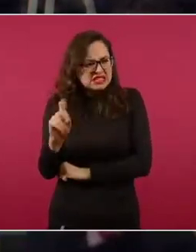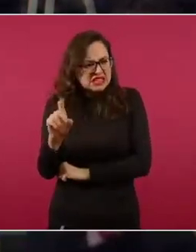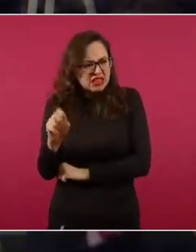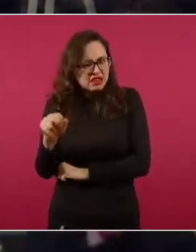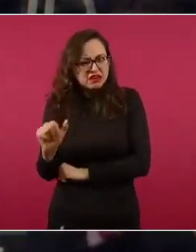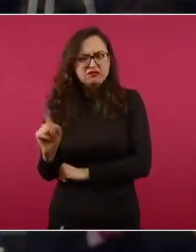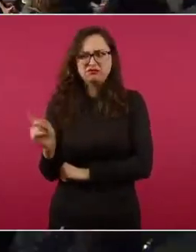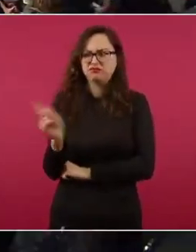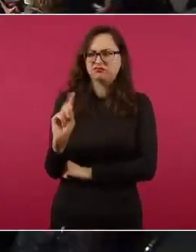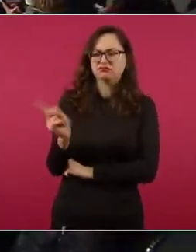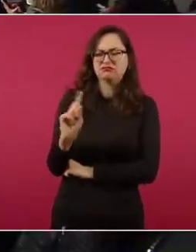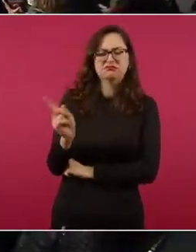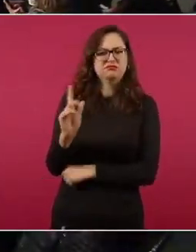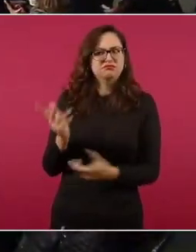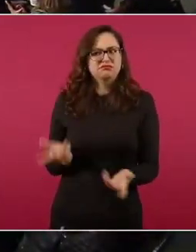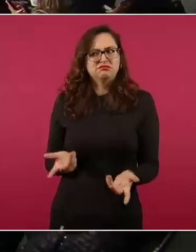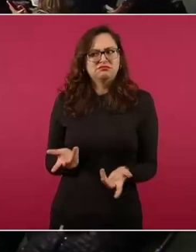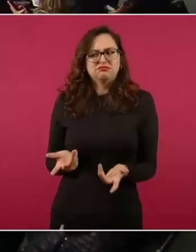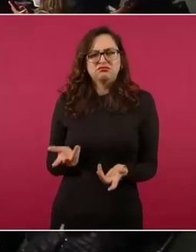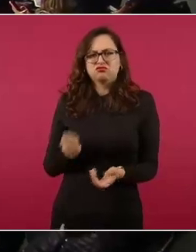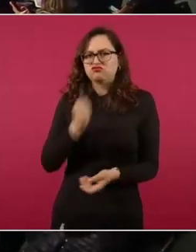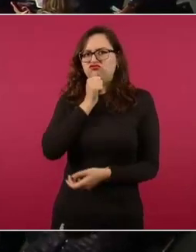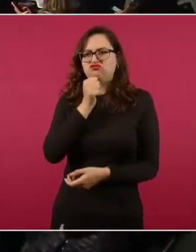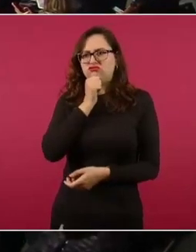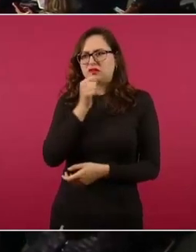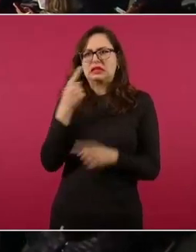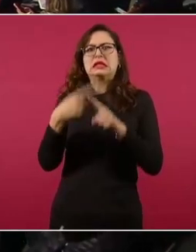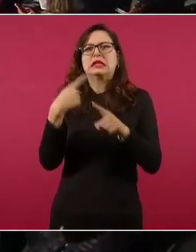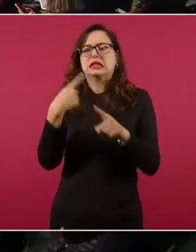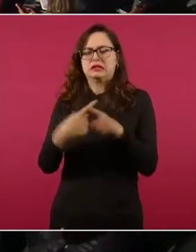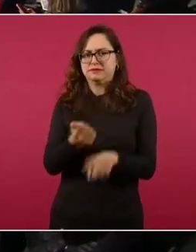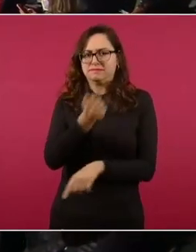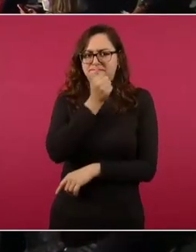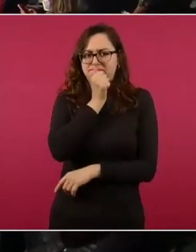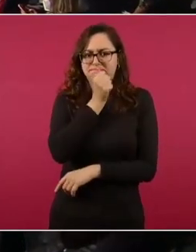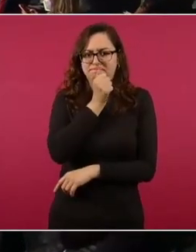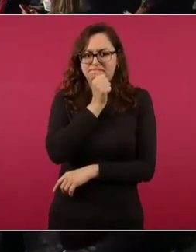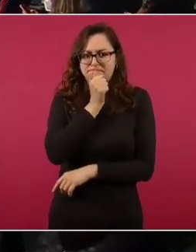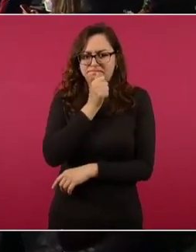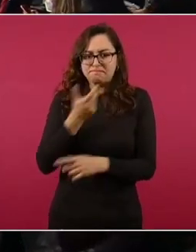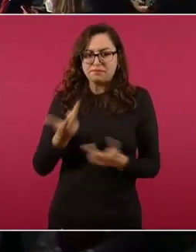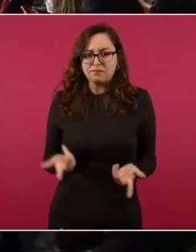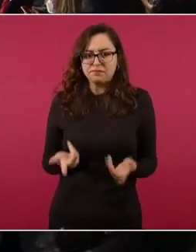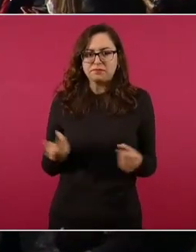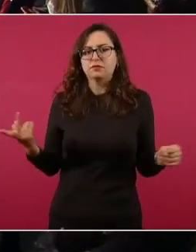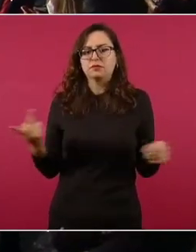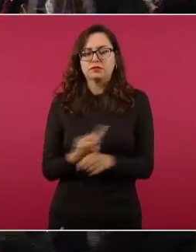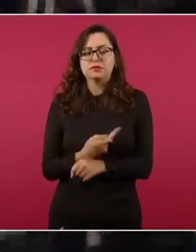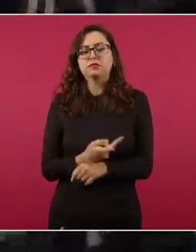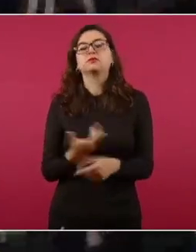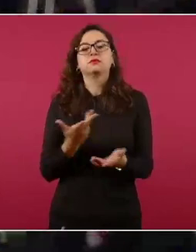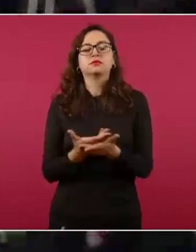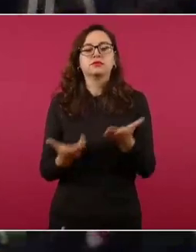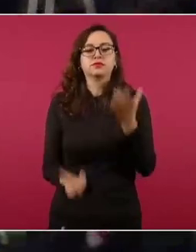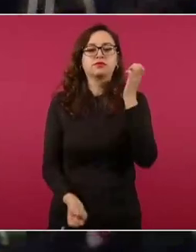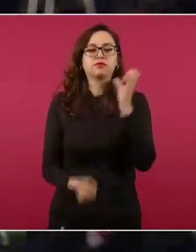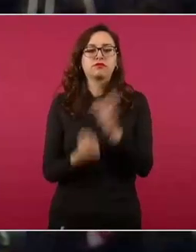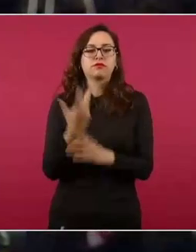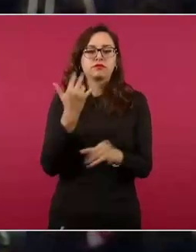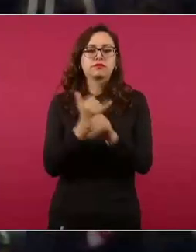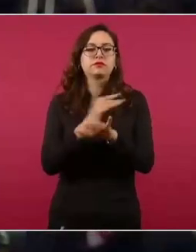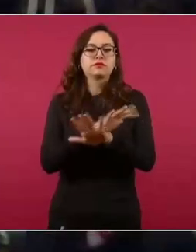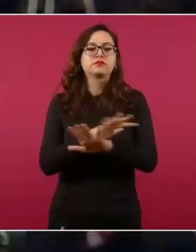va directamente a su página de internet donde da cuenta de esta pues nueva